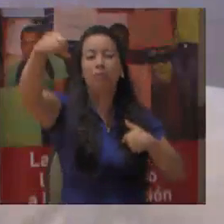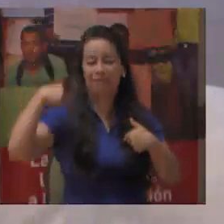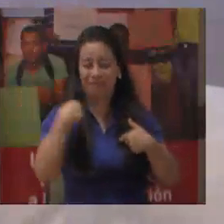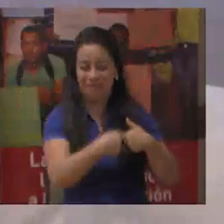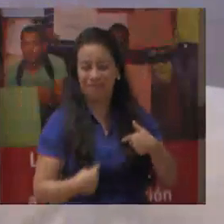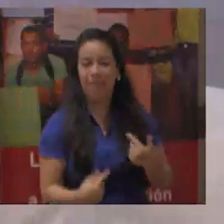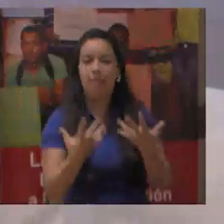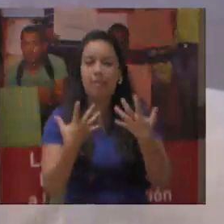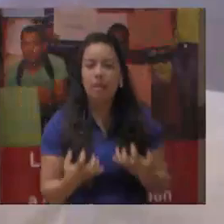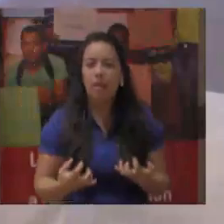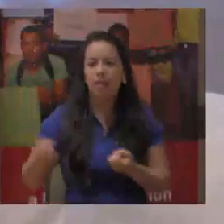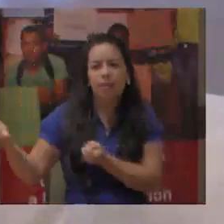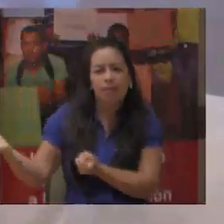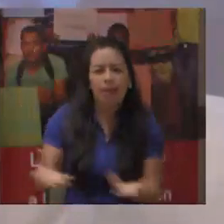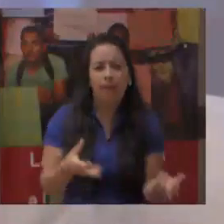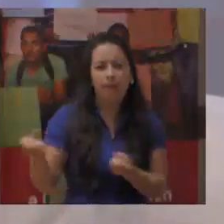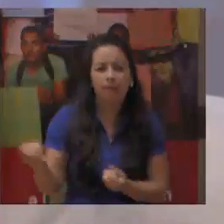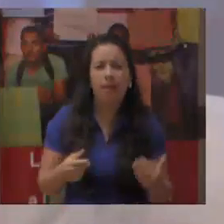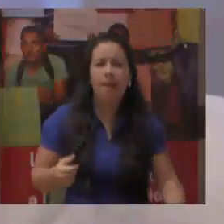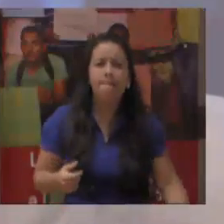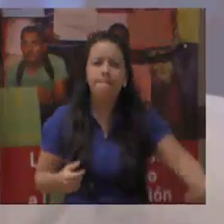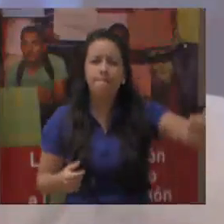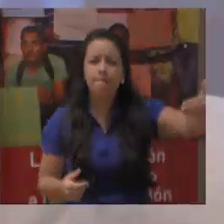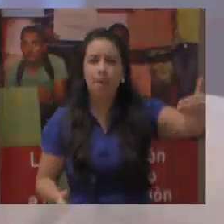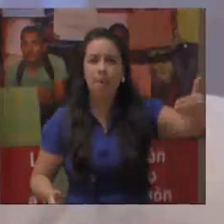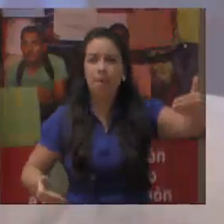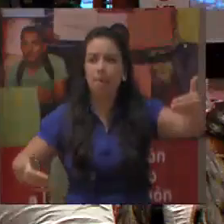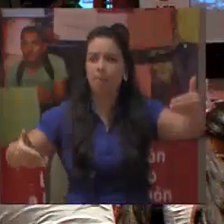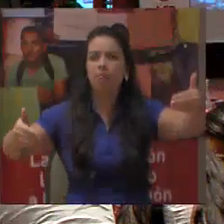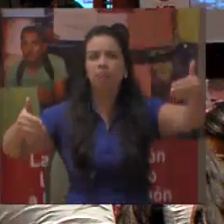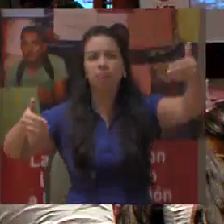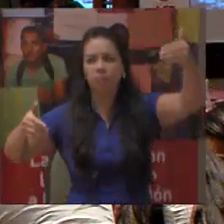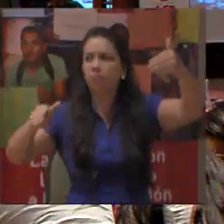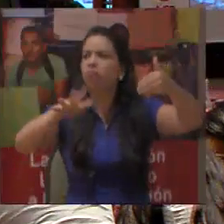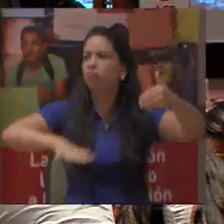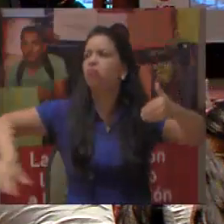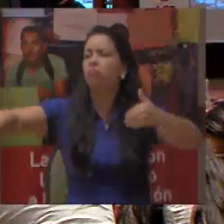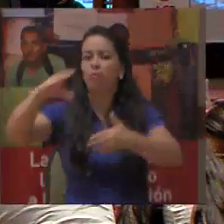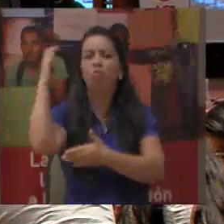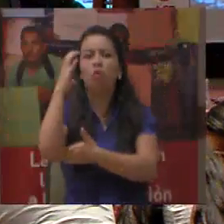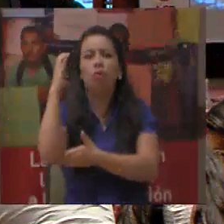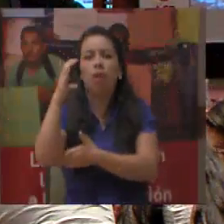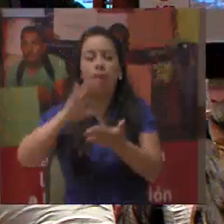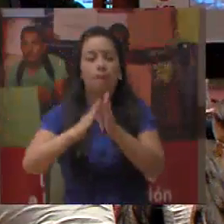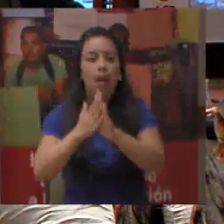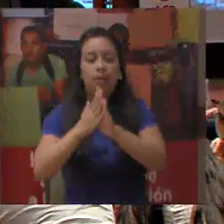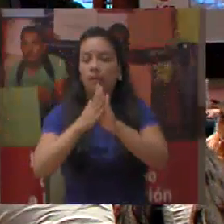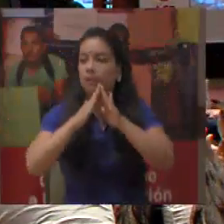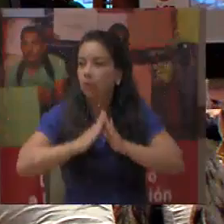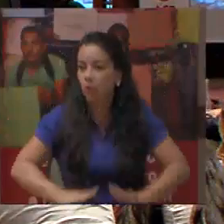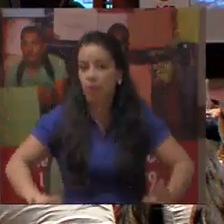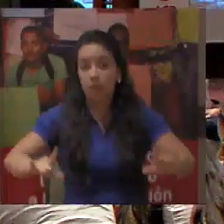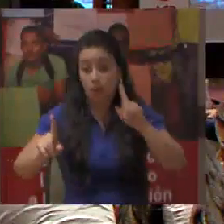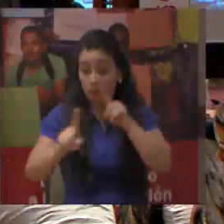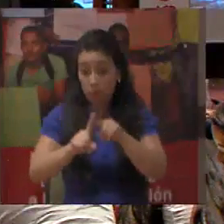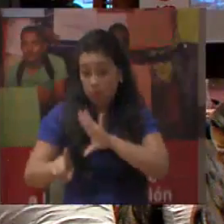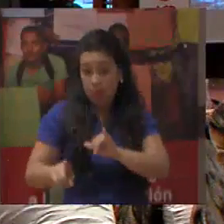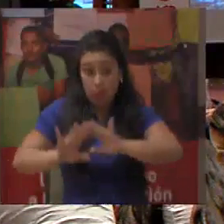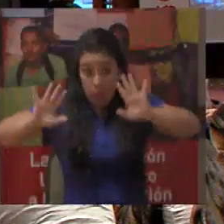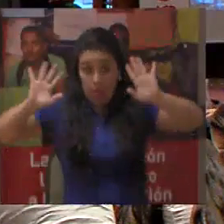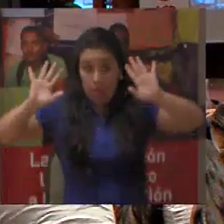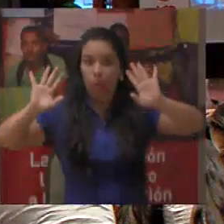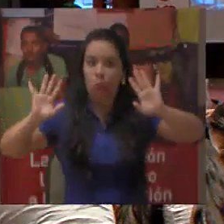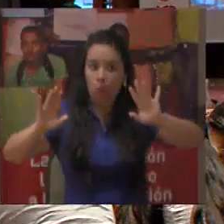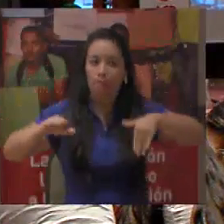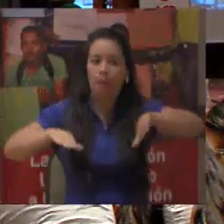y colombianas que crezcan en un país en paz y que sea realmente la generación de la paz, pero no en Cali, también en Cali, pero sino desde